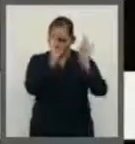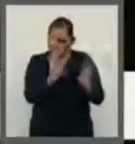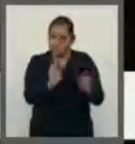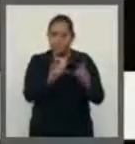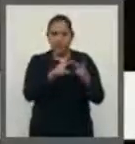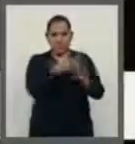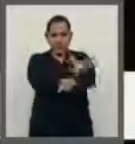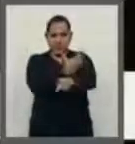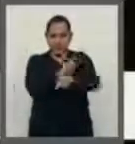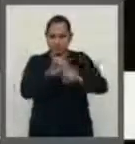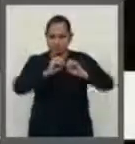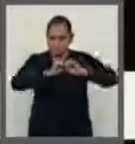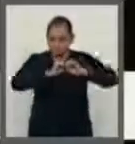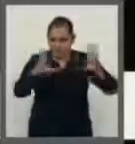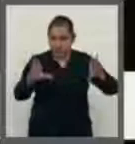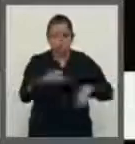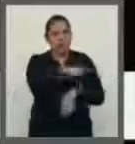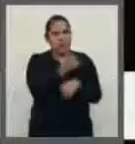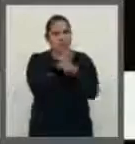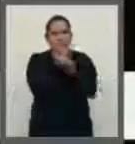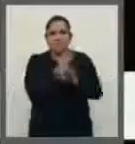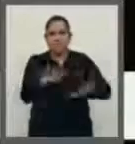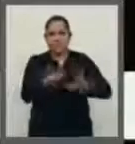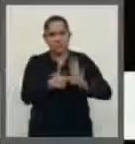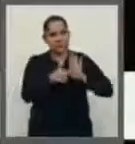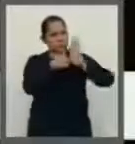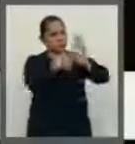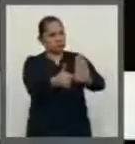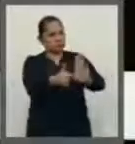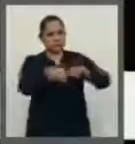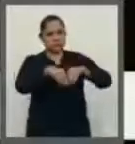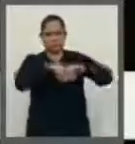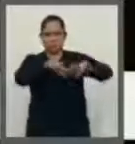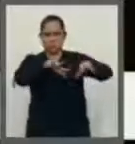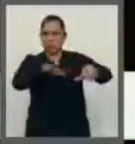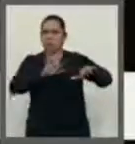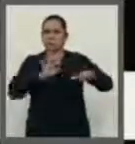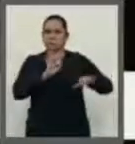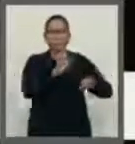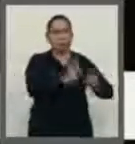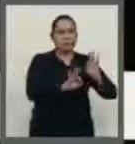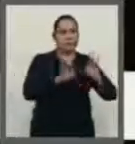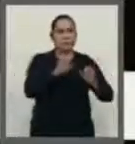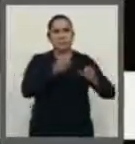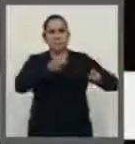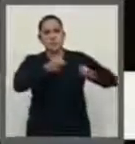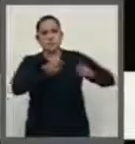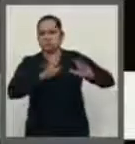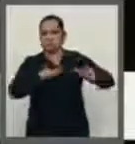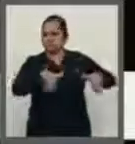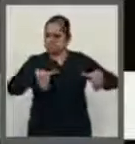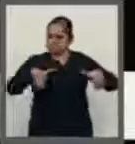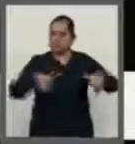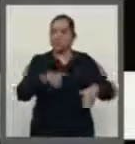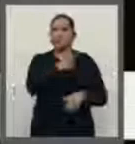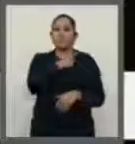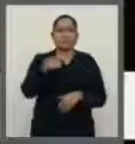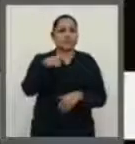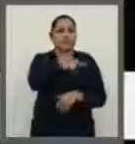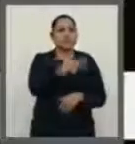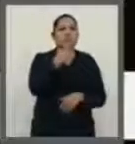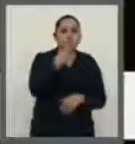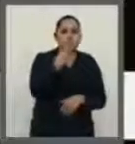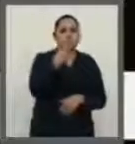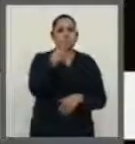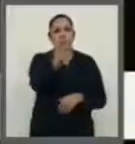honradez, así como que respete los topes presupuestales, límites y condiciones del ejercicio que establezcan los presupuestos de